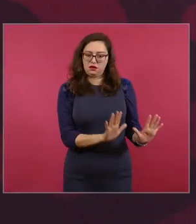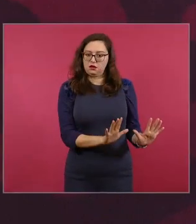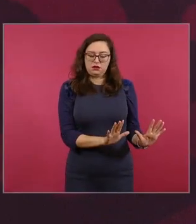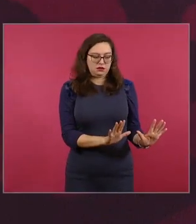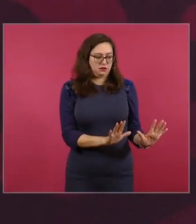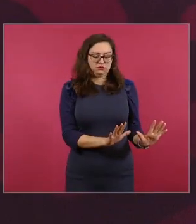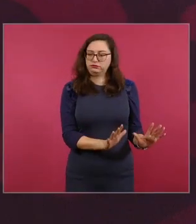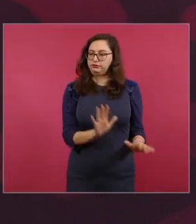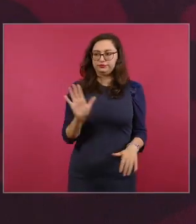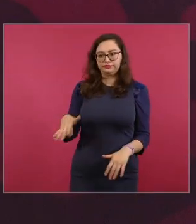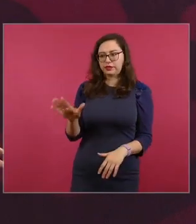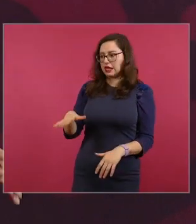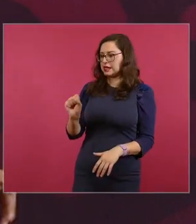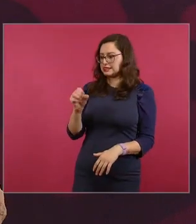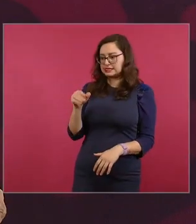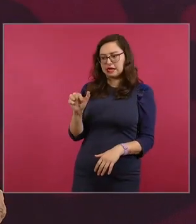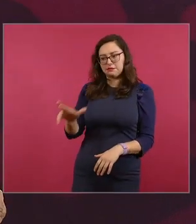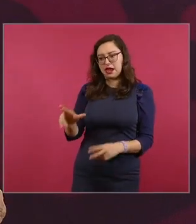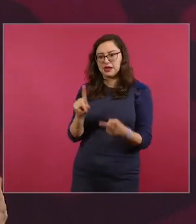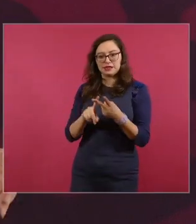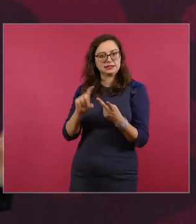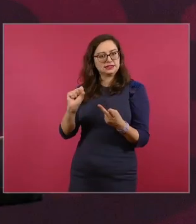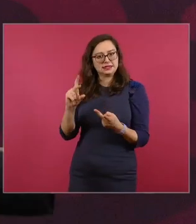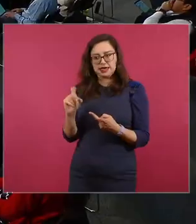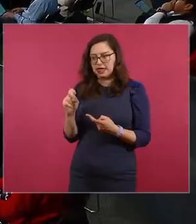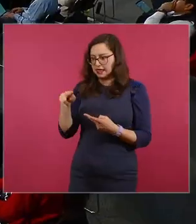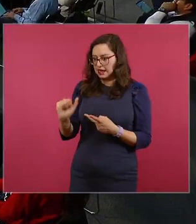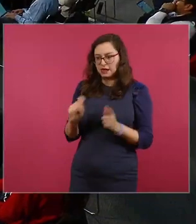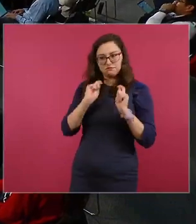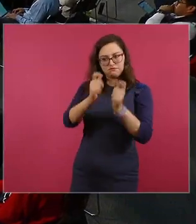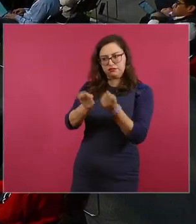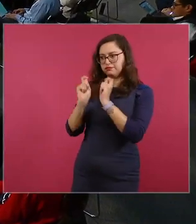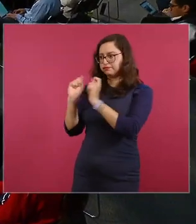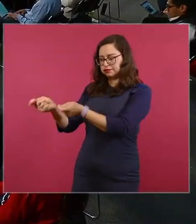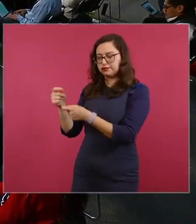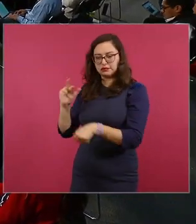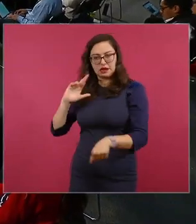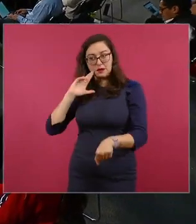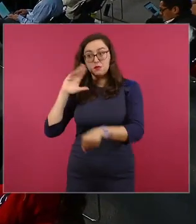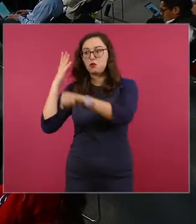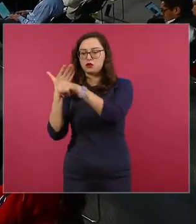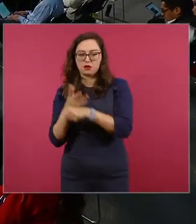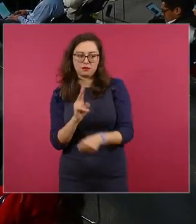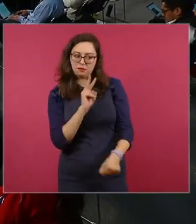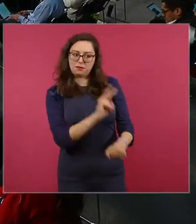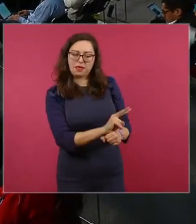se hicieran cargo de aeropuertos, y en el caso de la Secretaría de Marina,